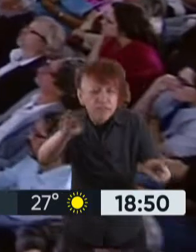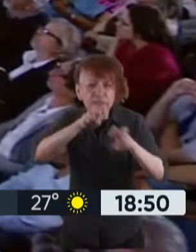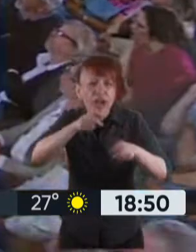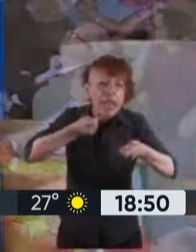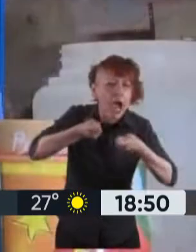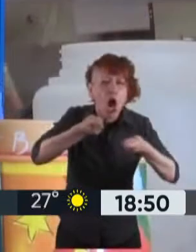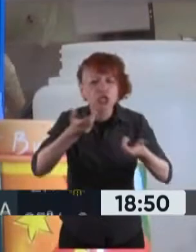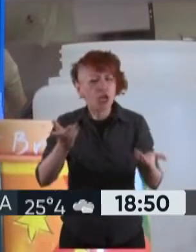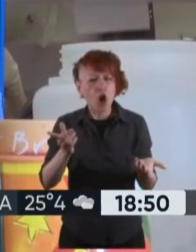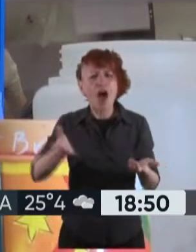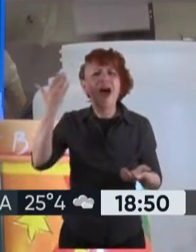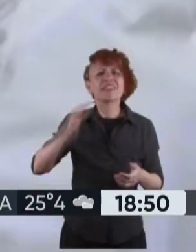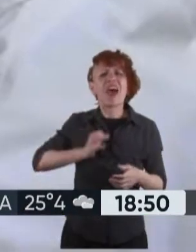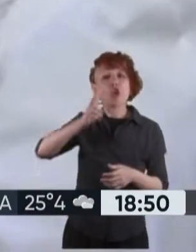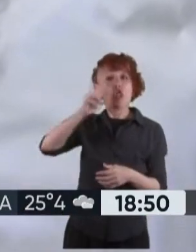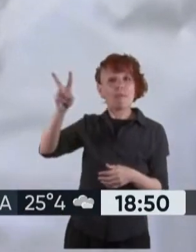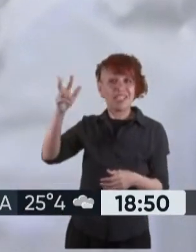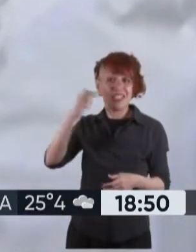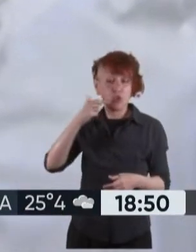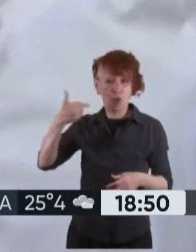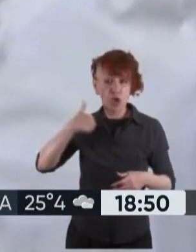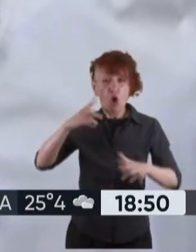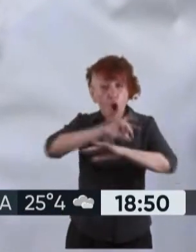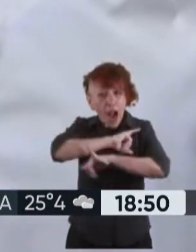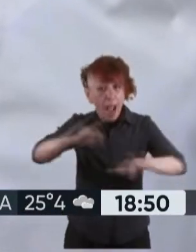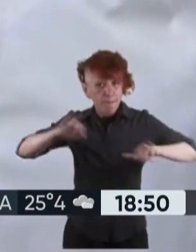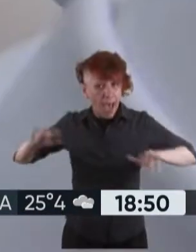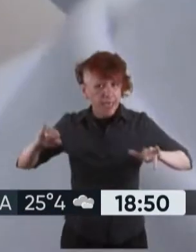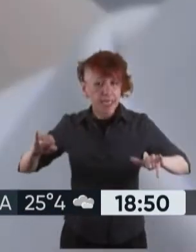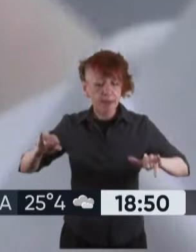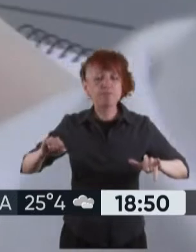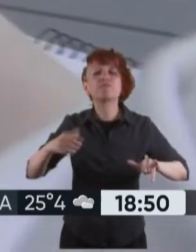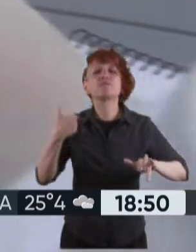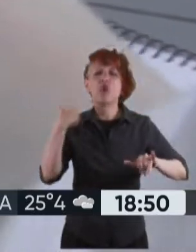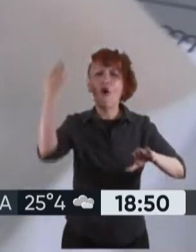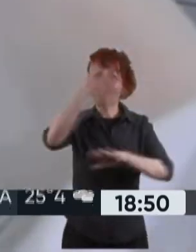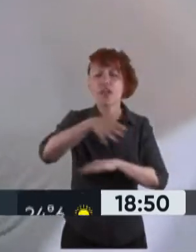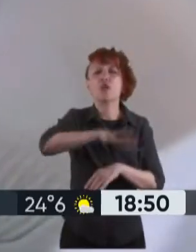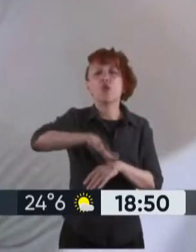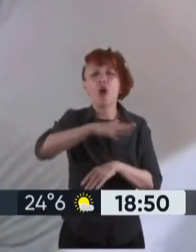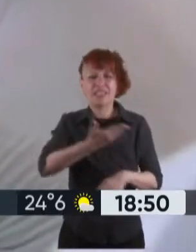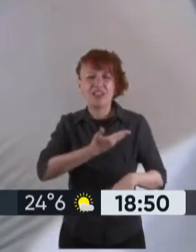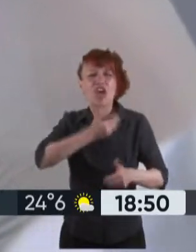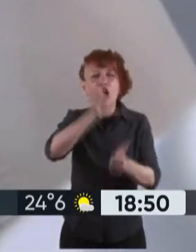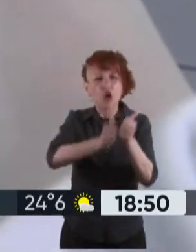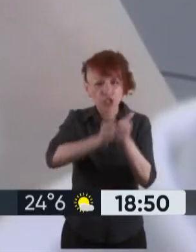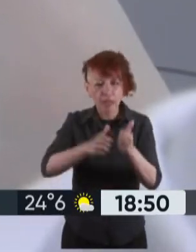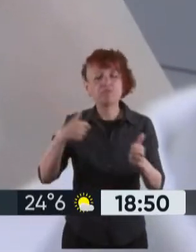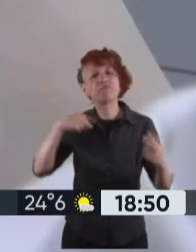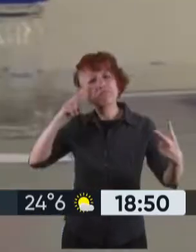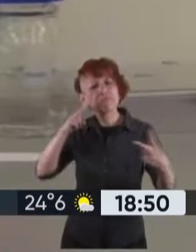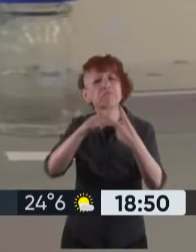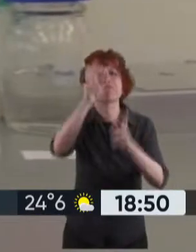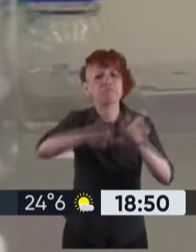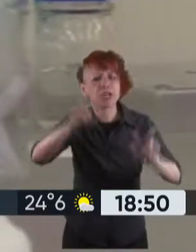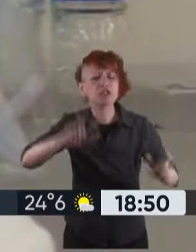Cuando en el 2019 hice campaña, fui a Rosario y me encontré en Rosario con científicos del CONICET y